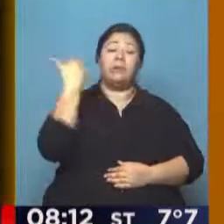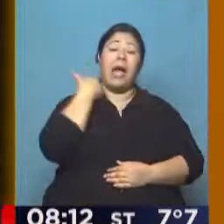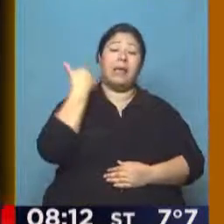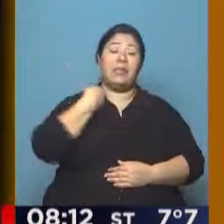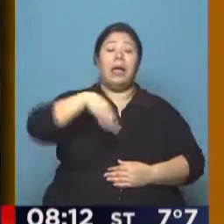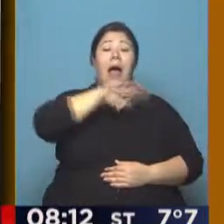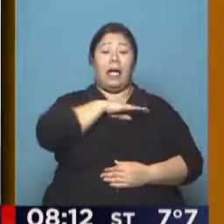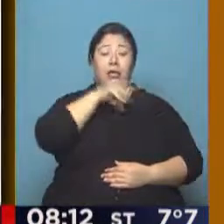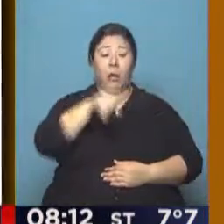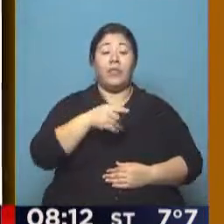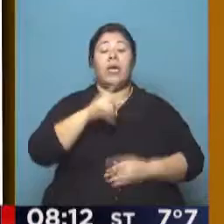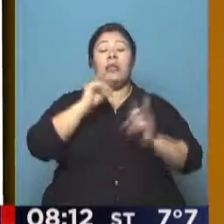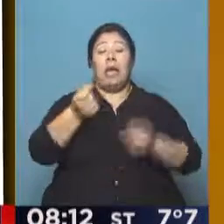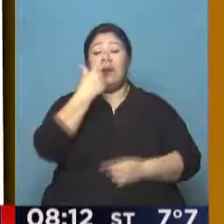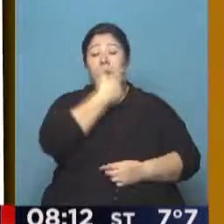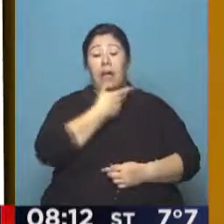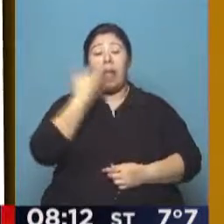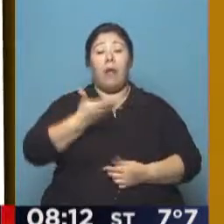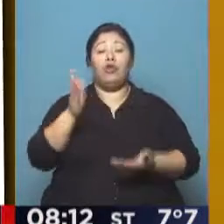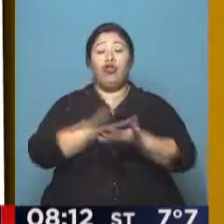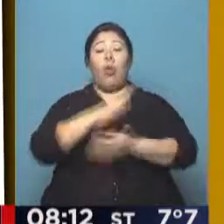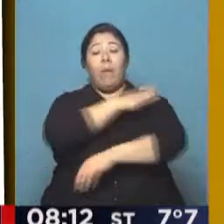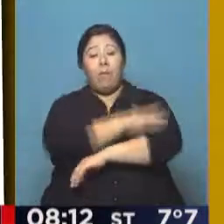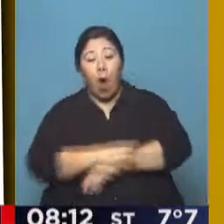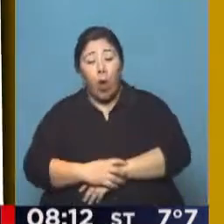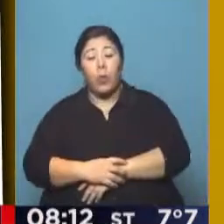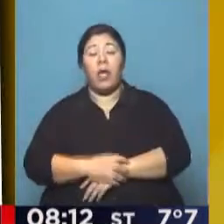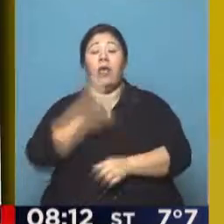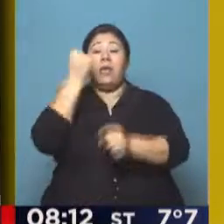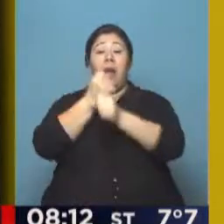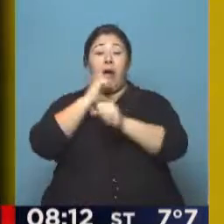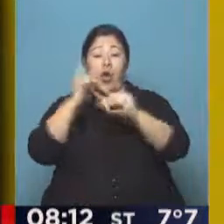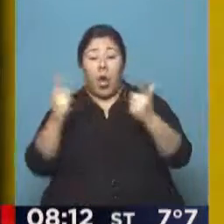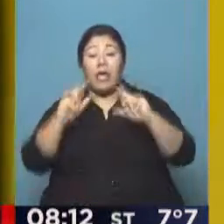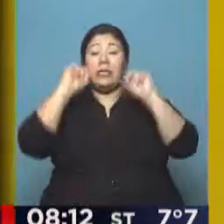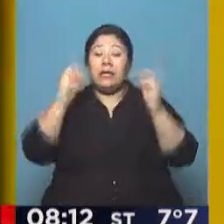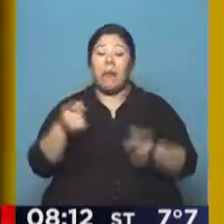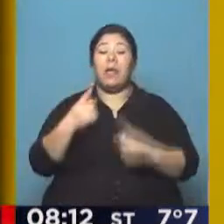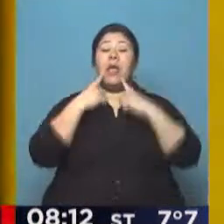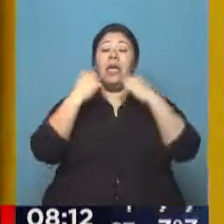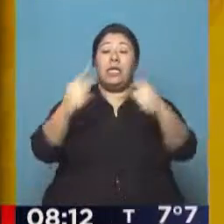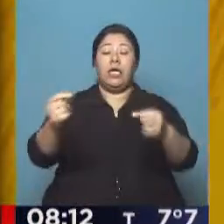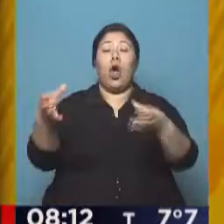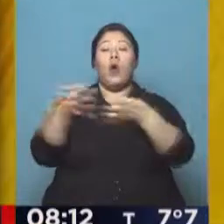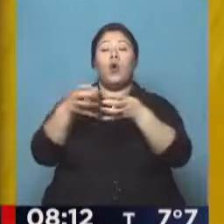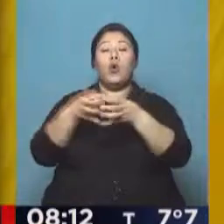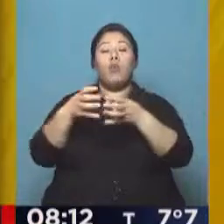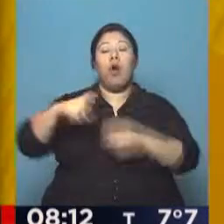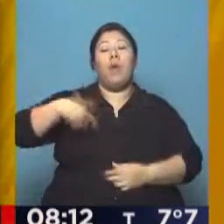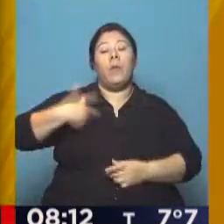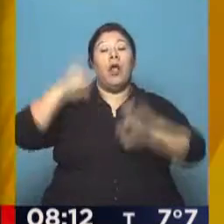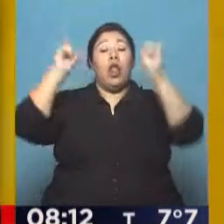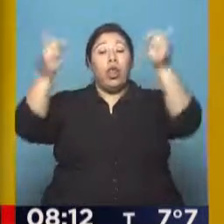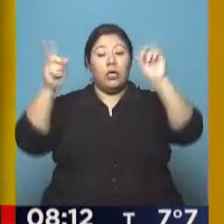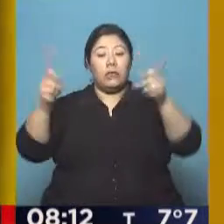refirió a la pobreza y la desocupación y también criticó por los paros a los gremios docentes. Otro de los temas, lo hemos hablado también aquí en el